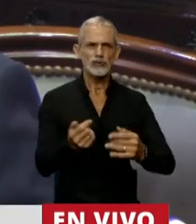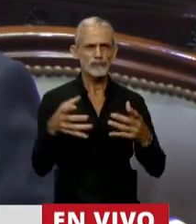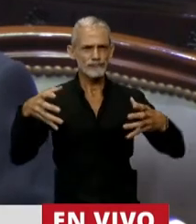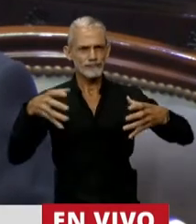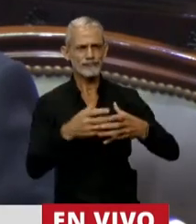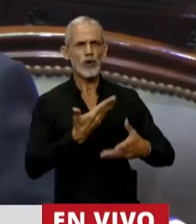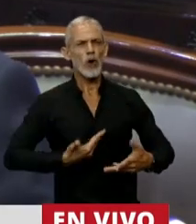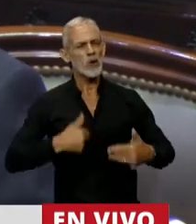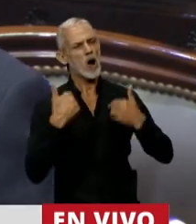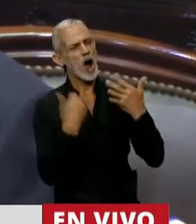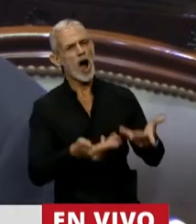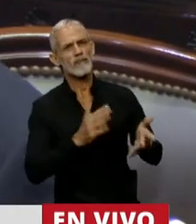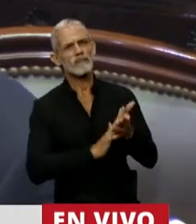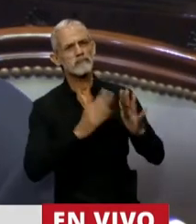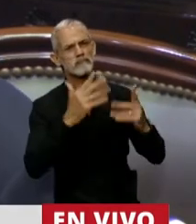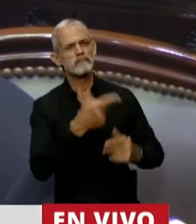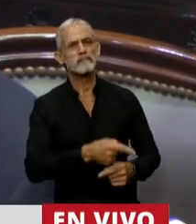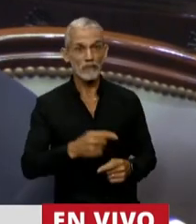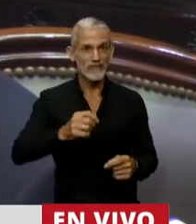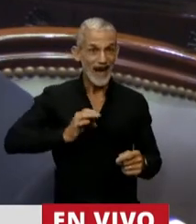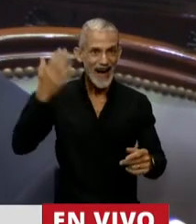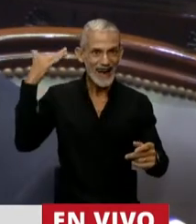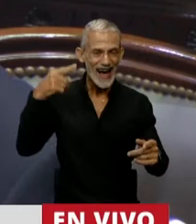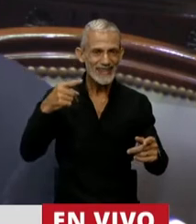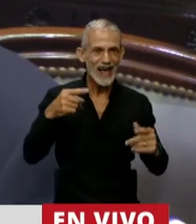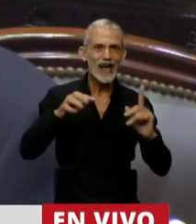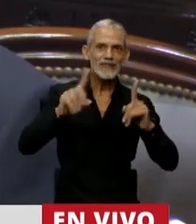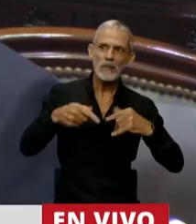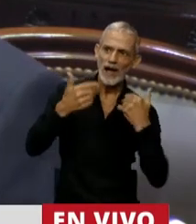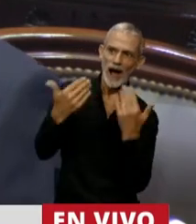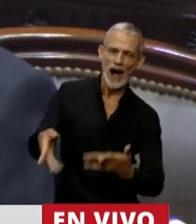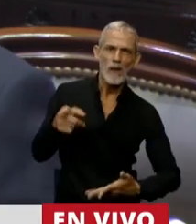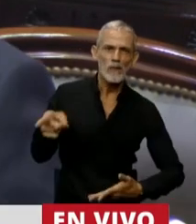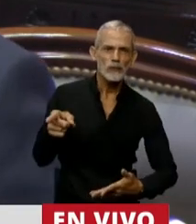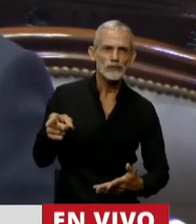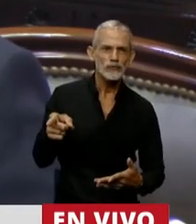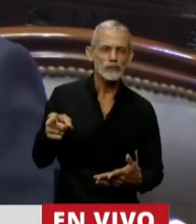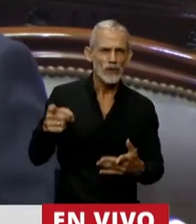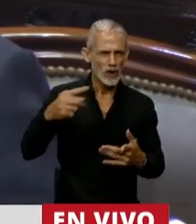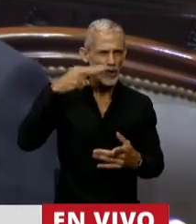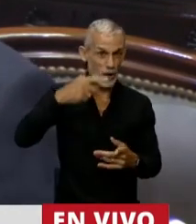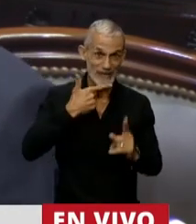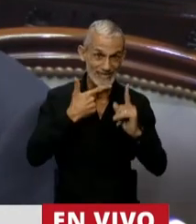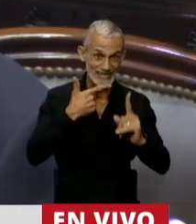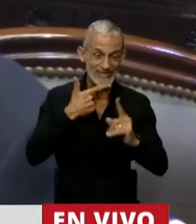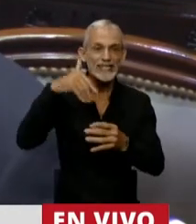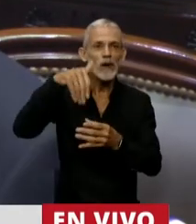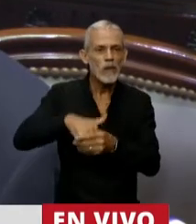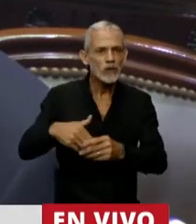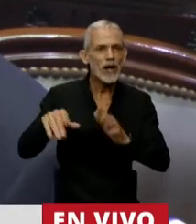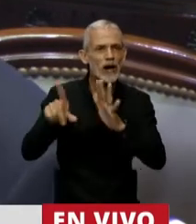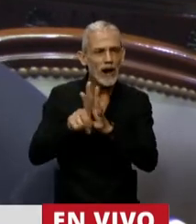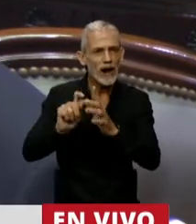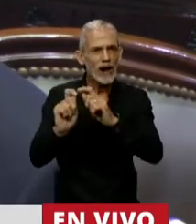turno hace algunos años atrás acompañaron también en el 2017 la reforma